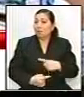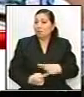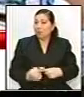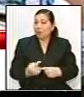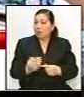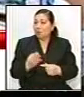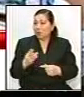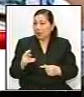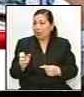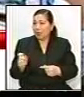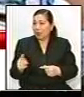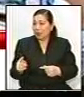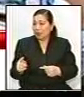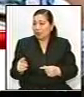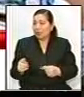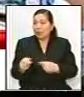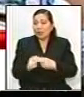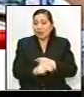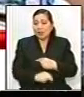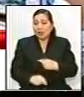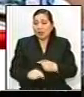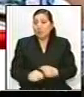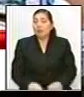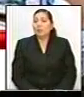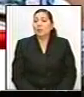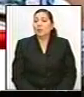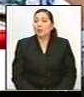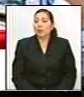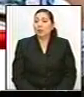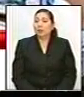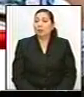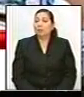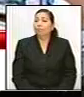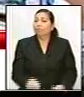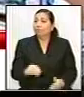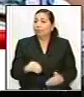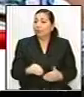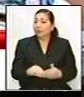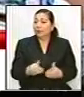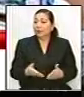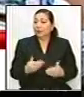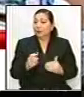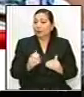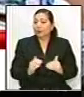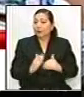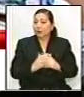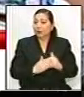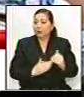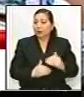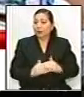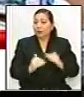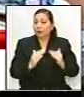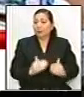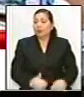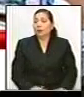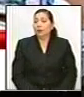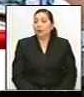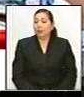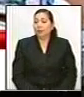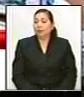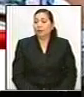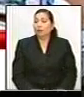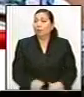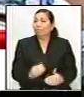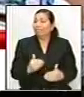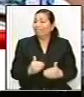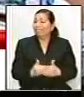nacionales. Imagínense, recién estamos construyendo la casa de adulto mayor. Bienes nacionales me puso muchas